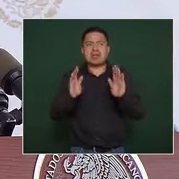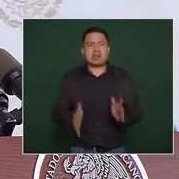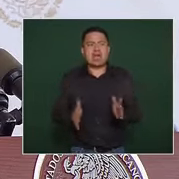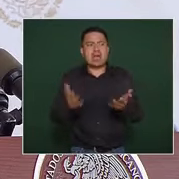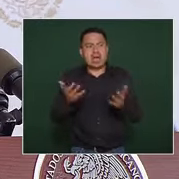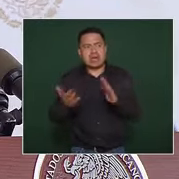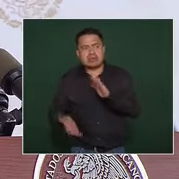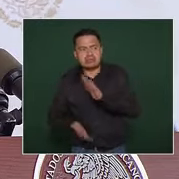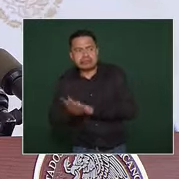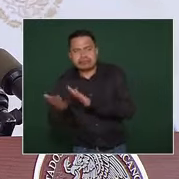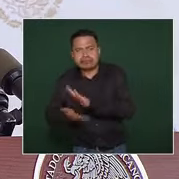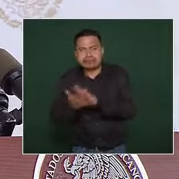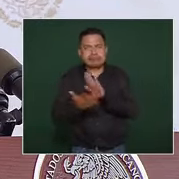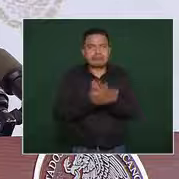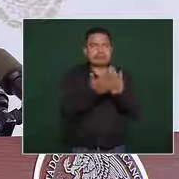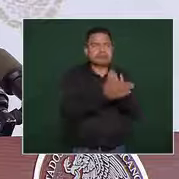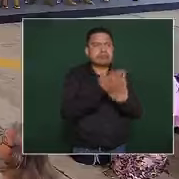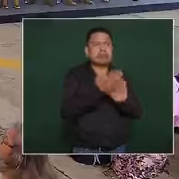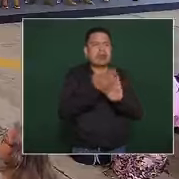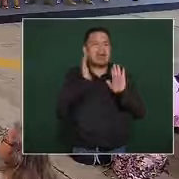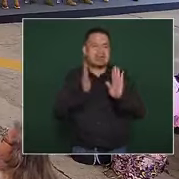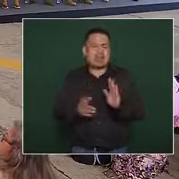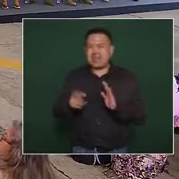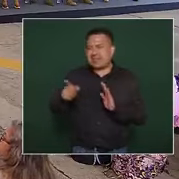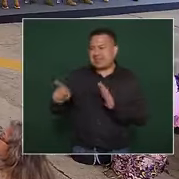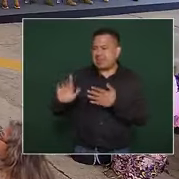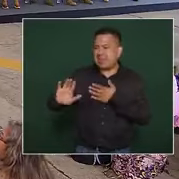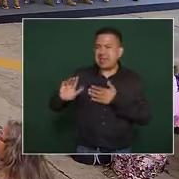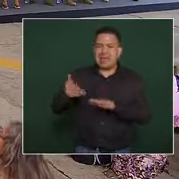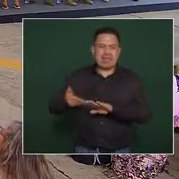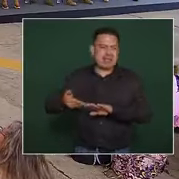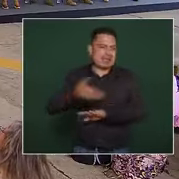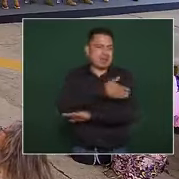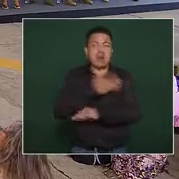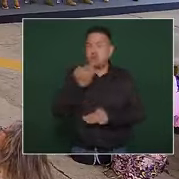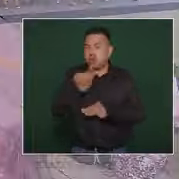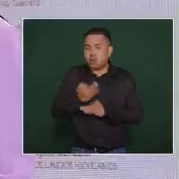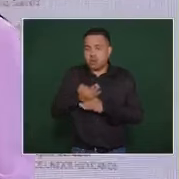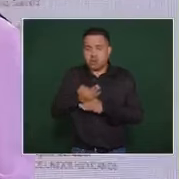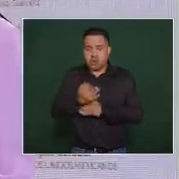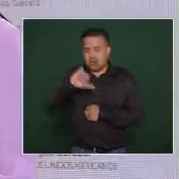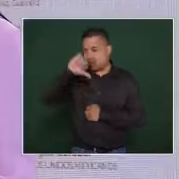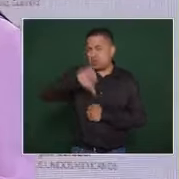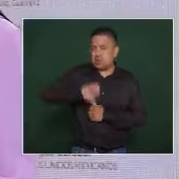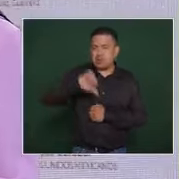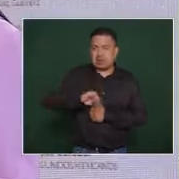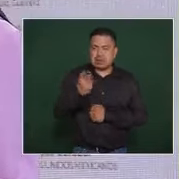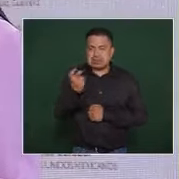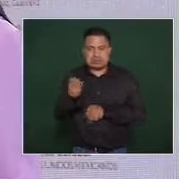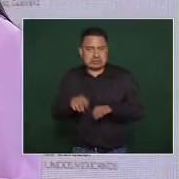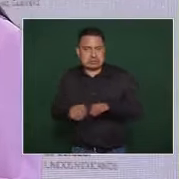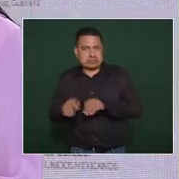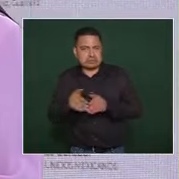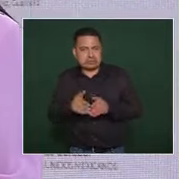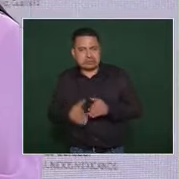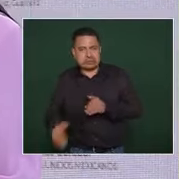su reconstrucción, como aquí él se había comprometido, y el día de hoy estamos en esta tarea.